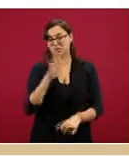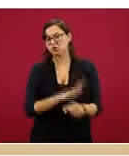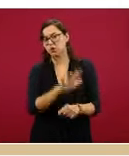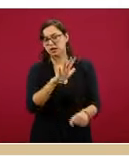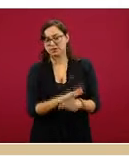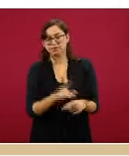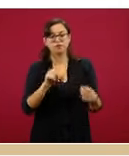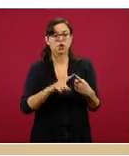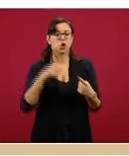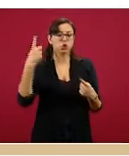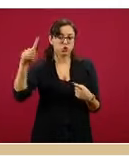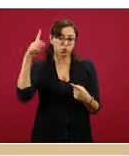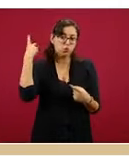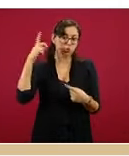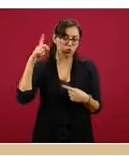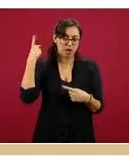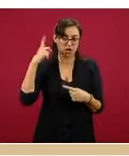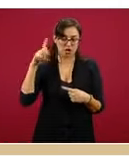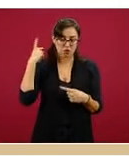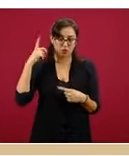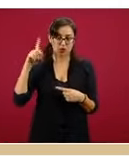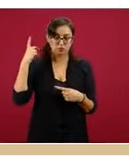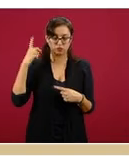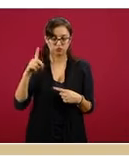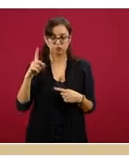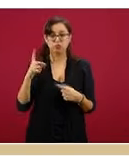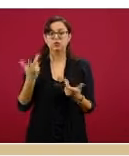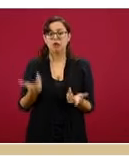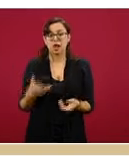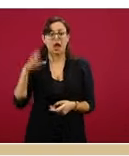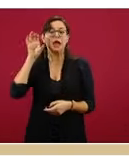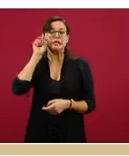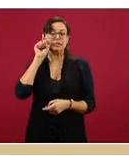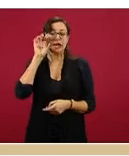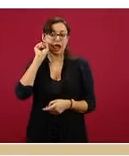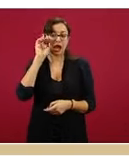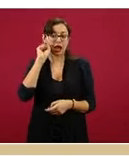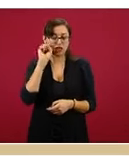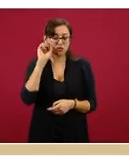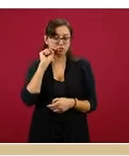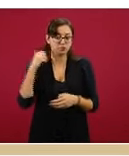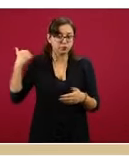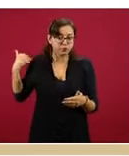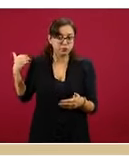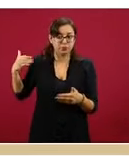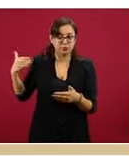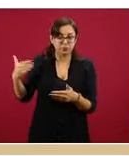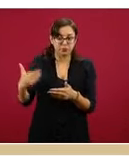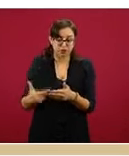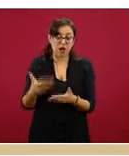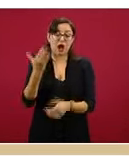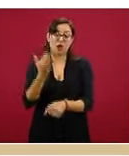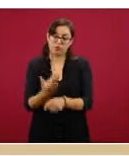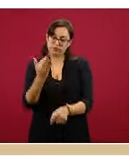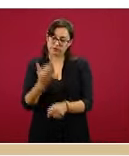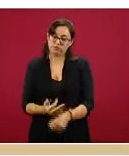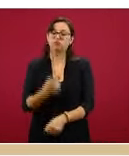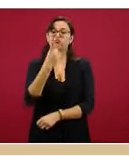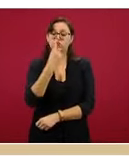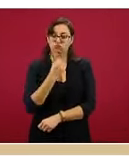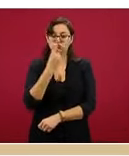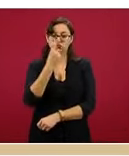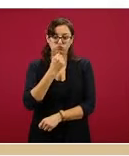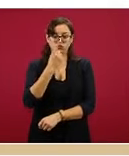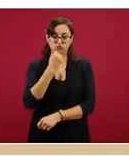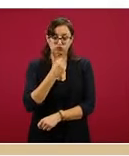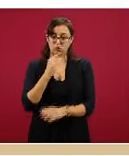Durango. Durango había estado en un riesgo alto, es decir, de color naranja. está ya en un riesgo máximo, que es color